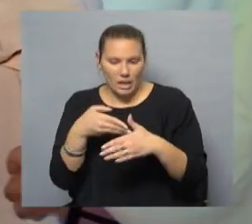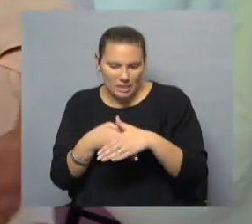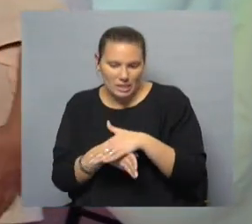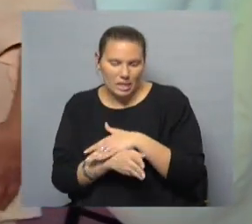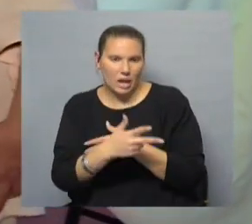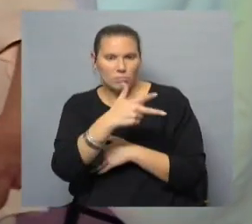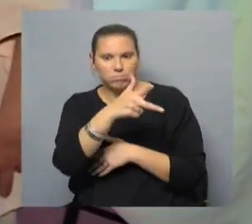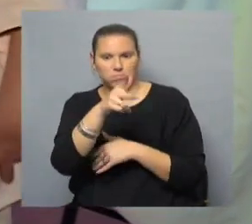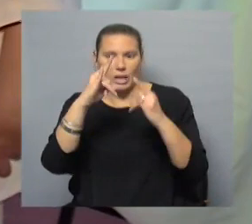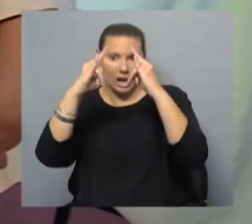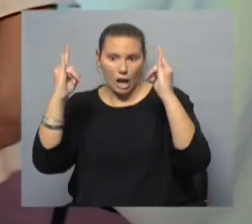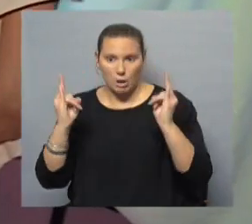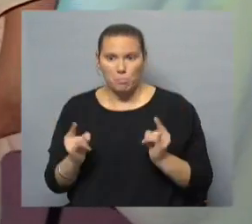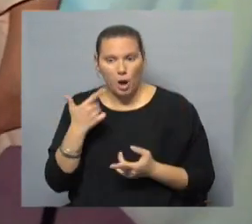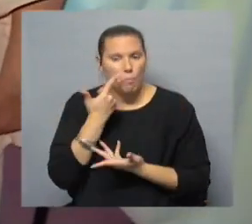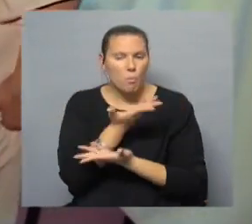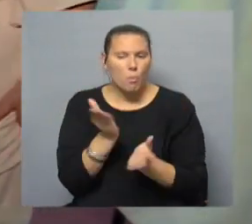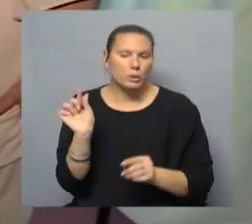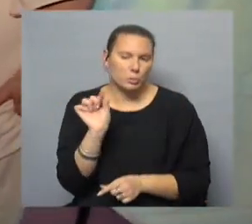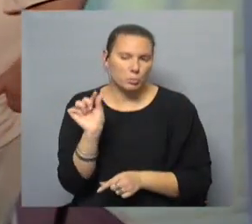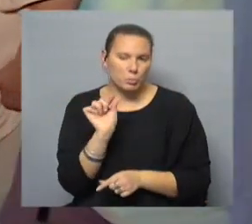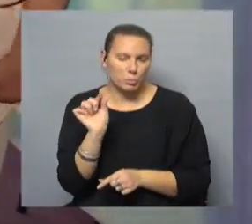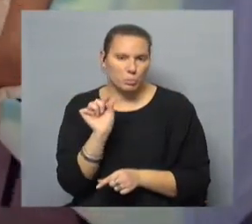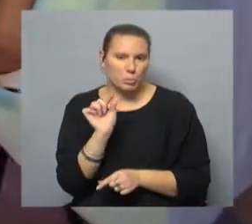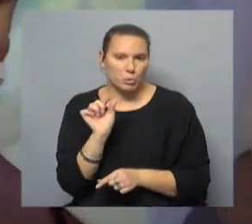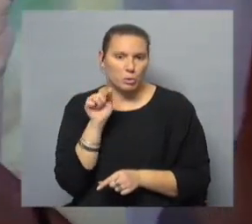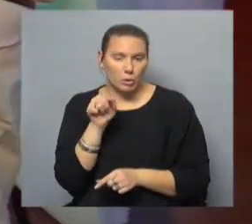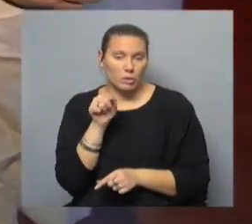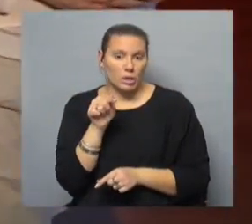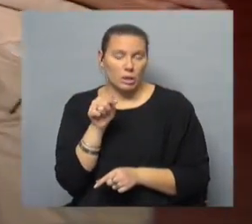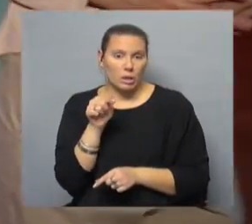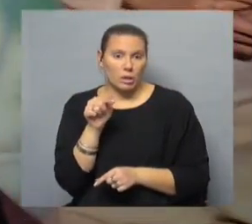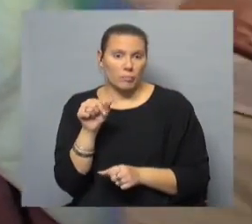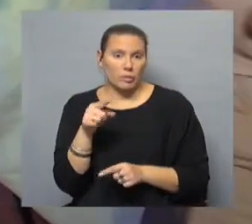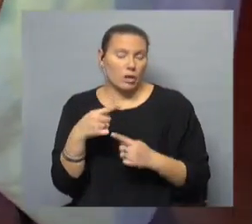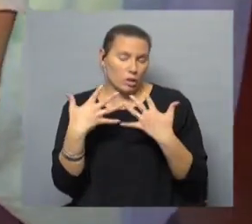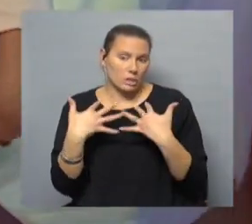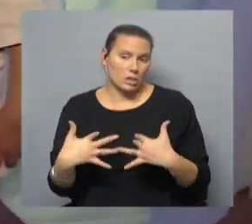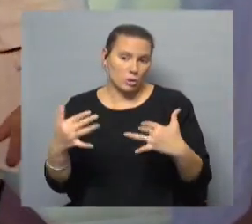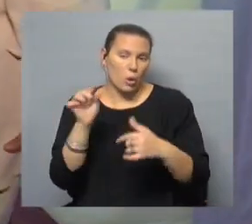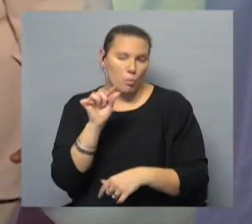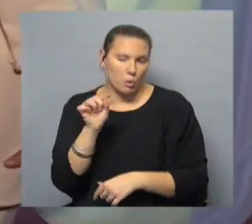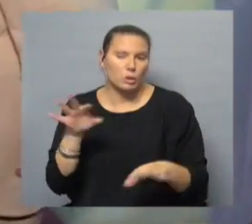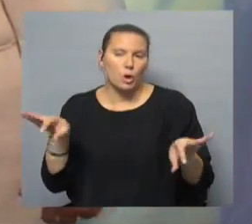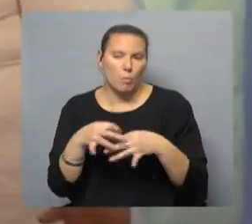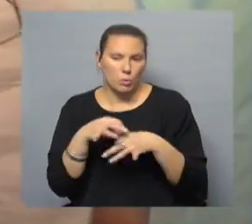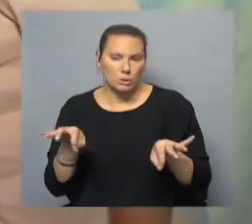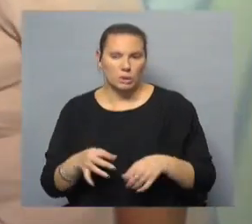esta carpa y les muestro un poquito de lo que es el show, ¿verdad? Un poquito de